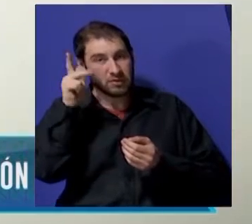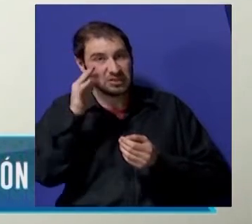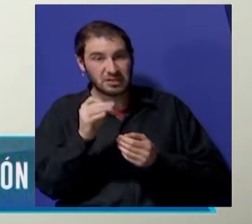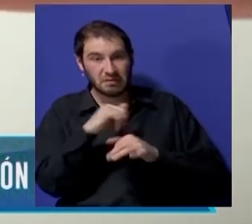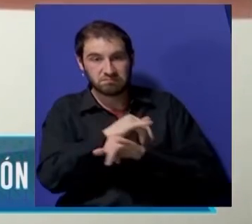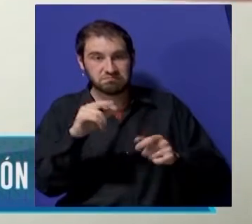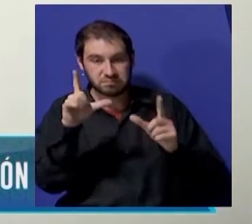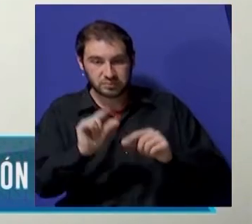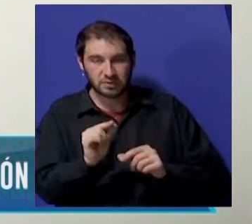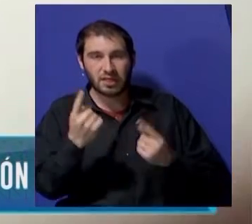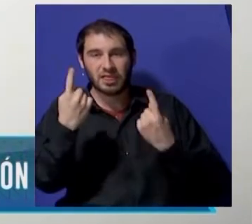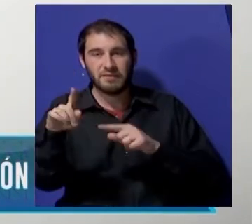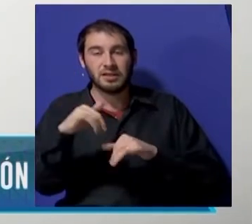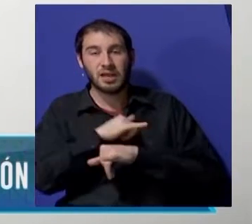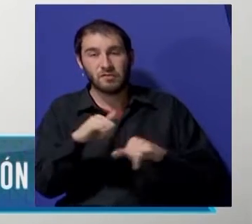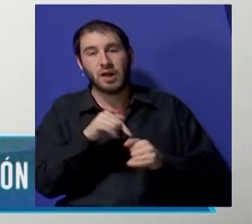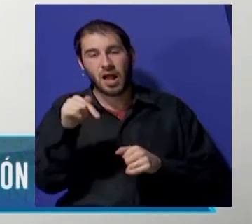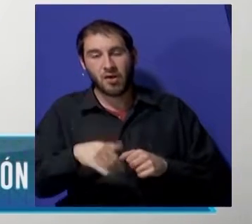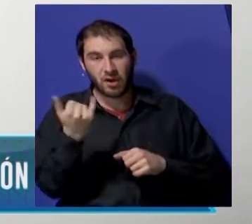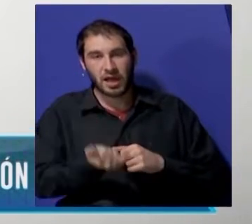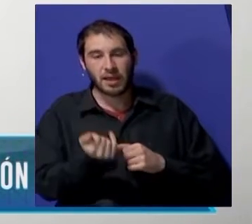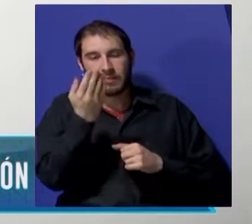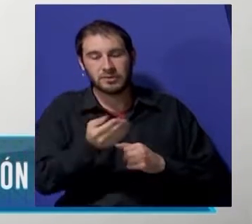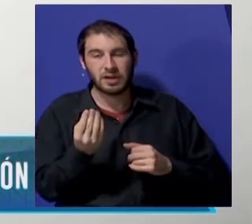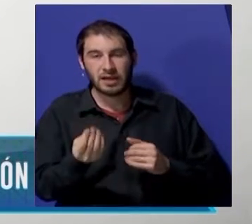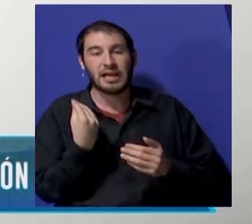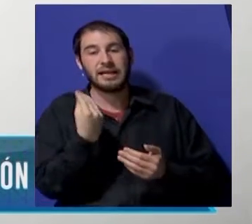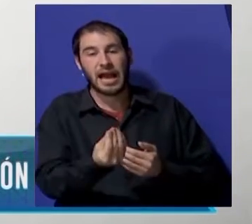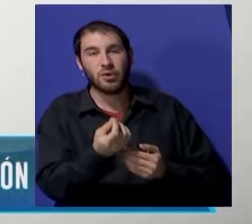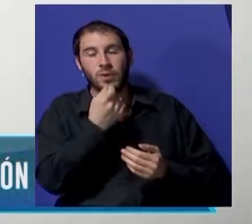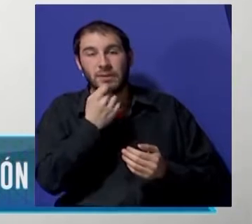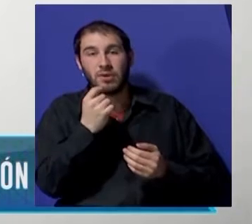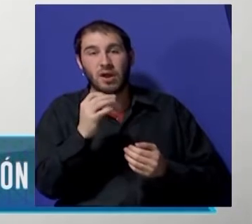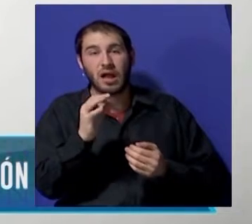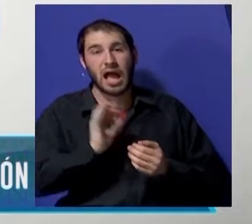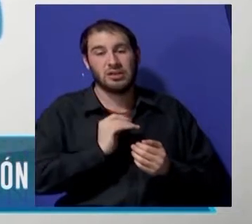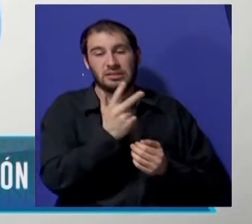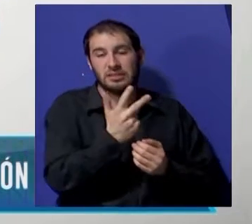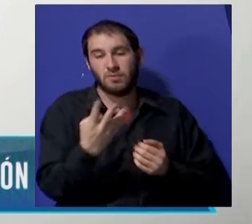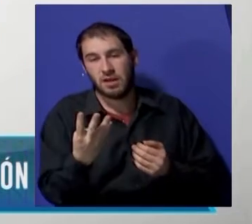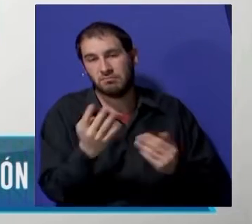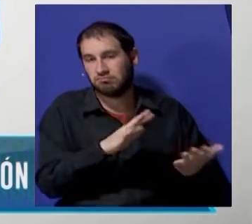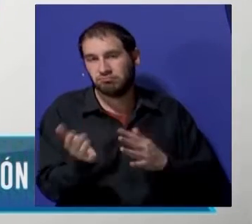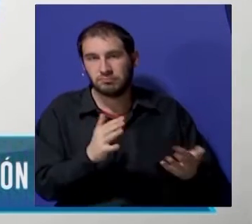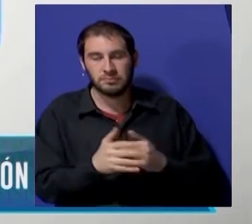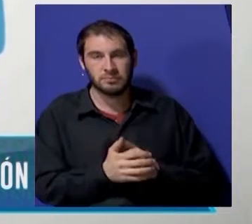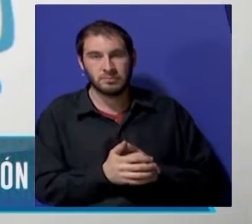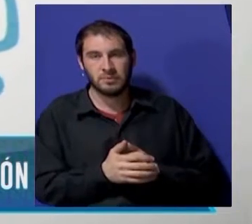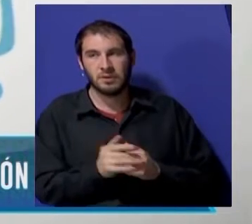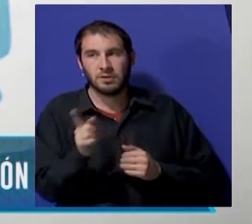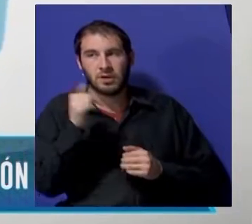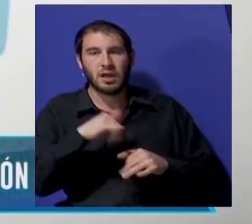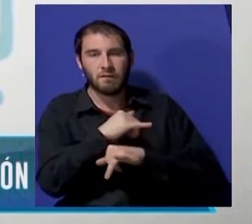información, diferente a la información que hoy tenemos de los funcionarios que están en el cargo, por ejemplo, desde hace 3 o 4 años. Claro. Estamos